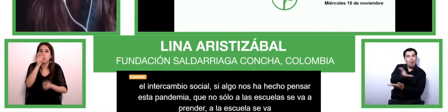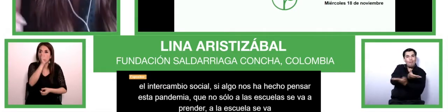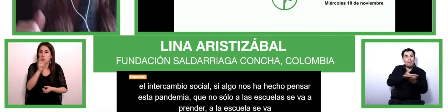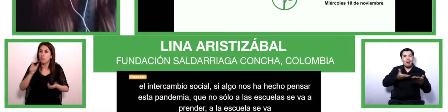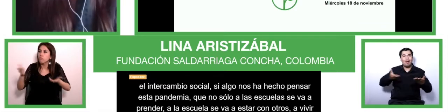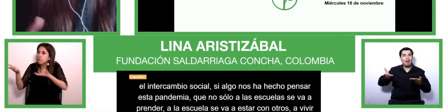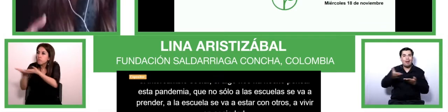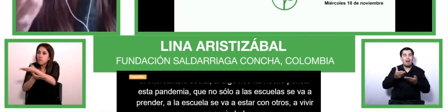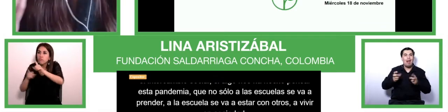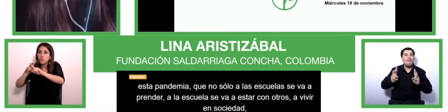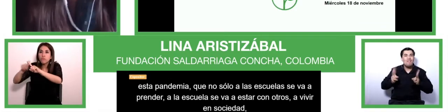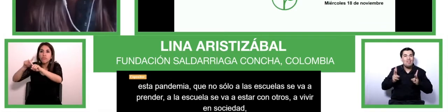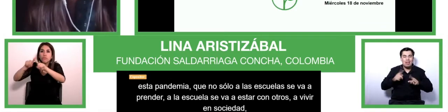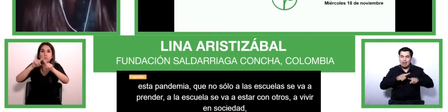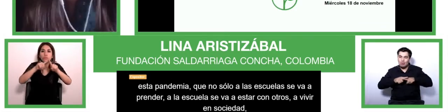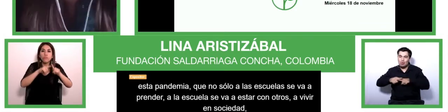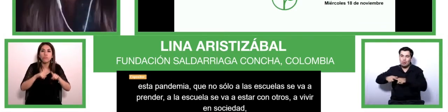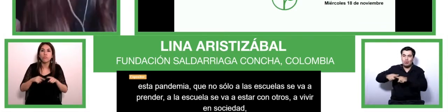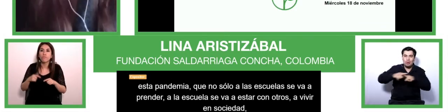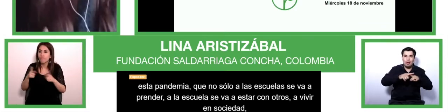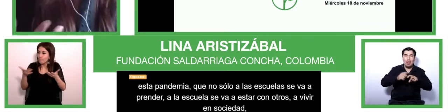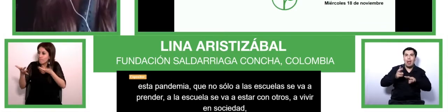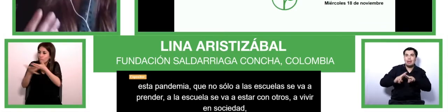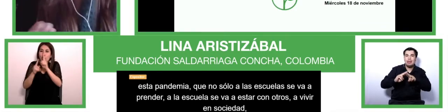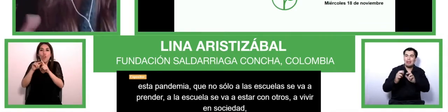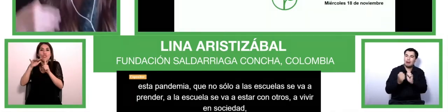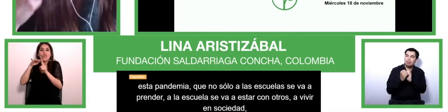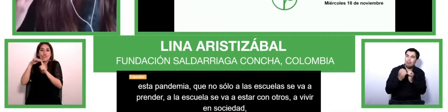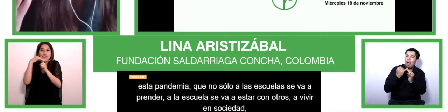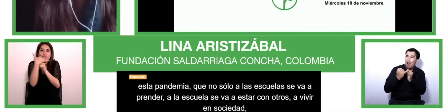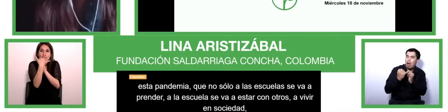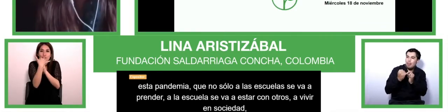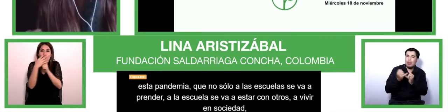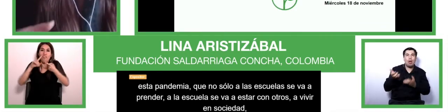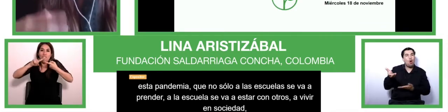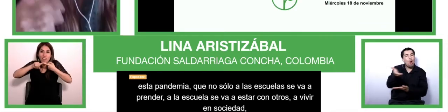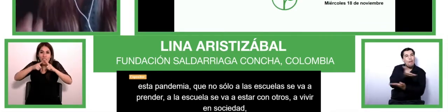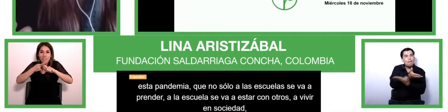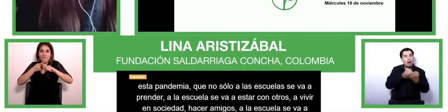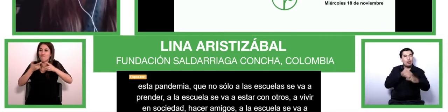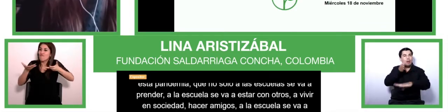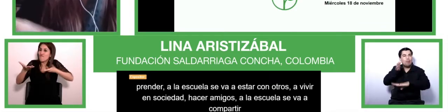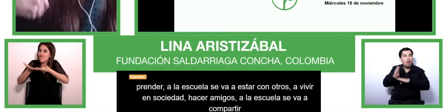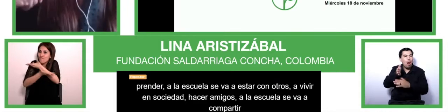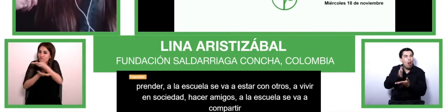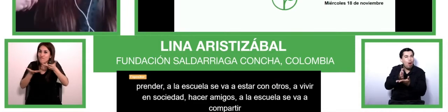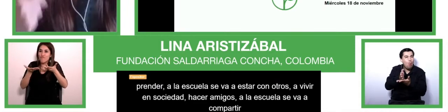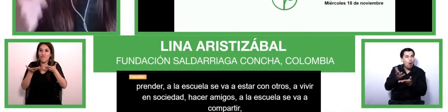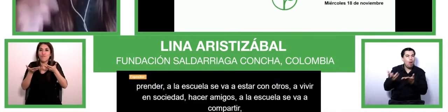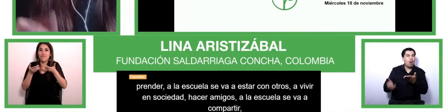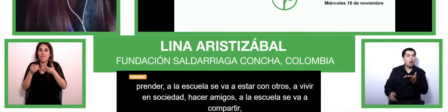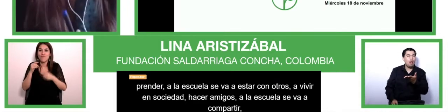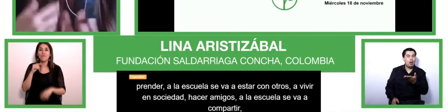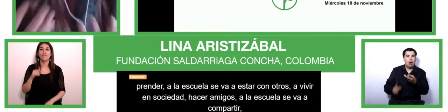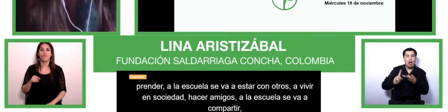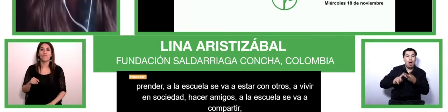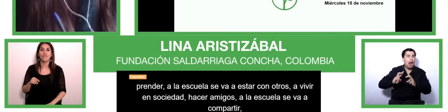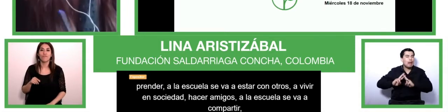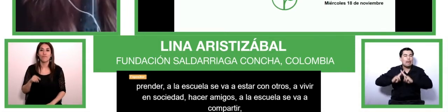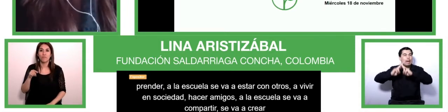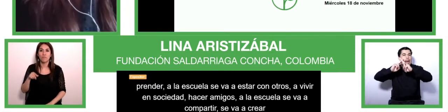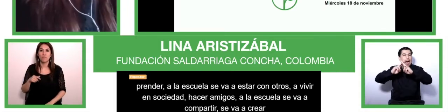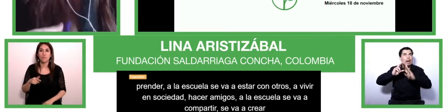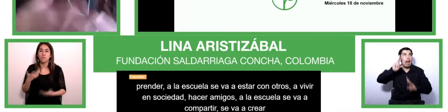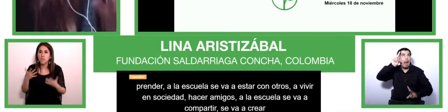sociedad, a ser amigos, a la escuela se va a compartir, a la escuela se va a